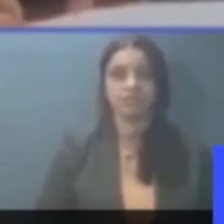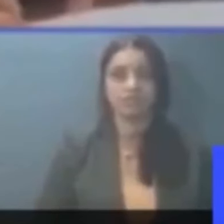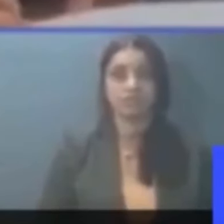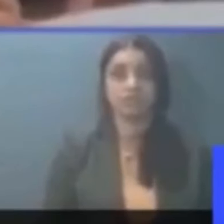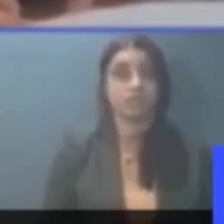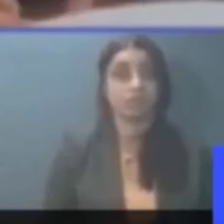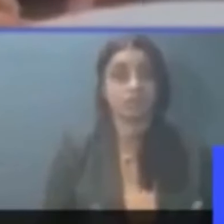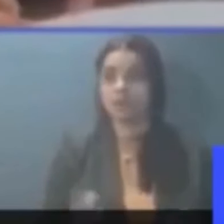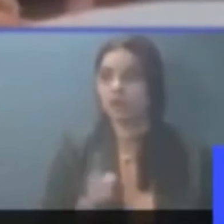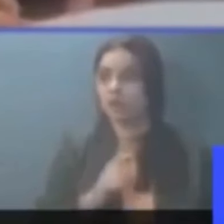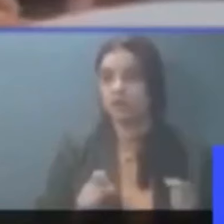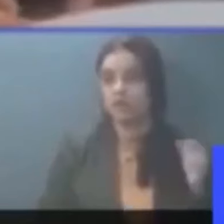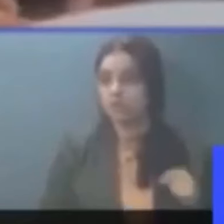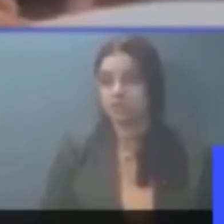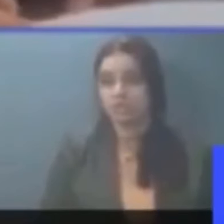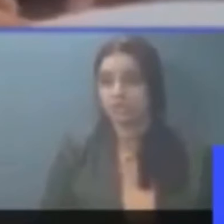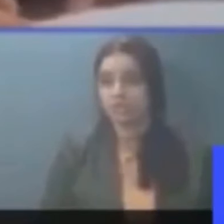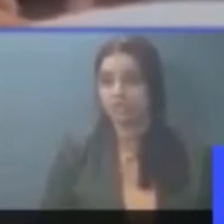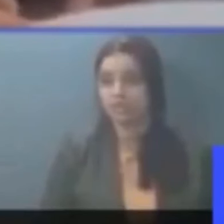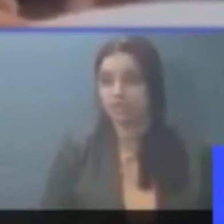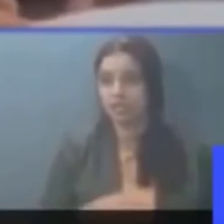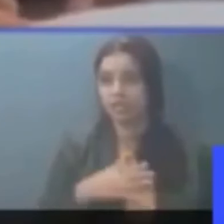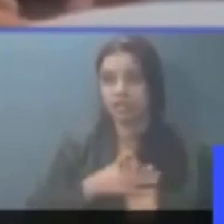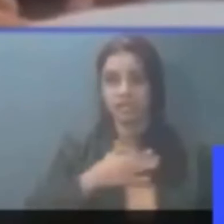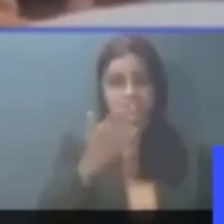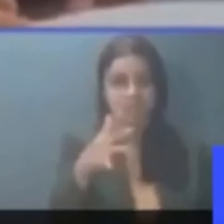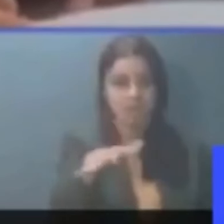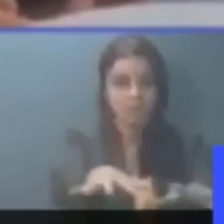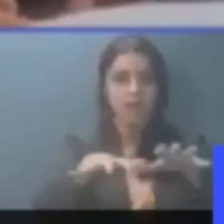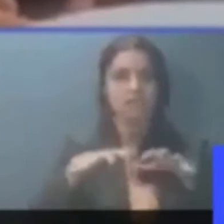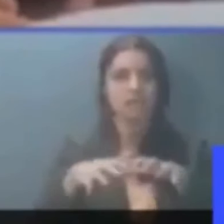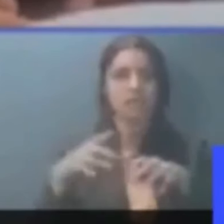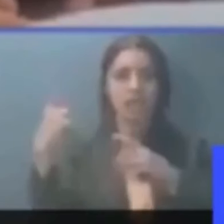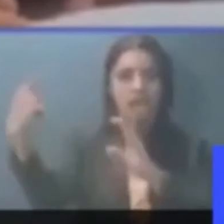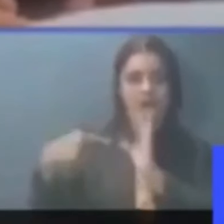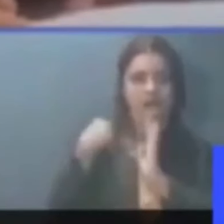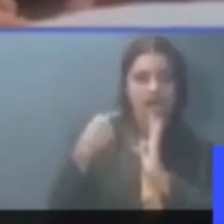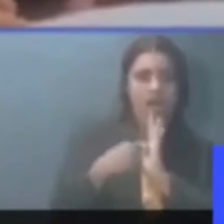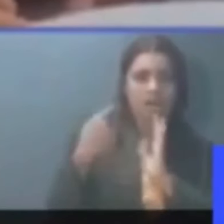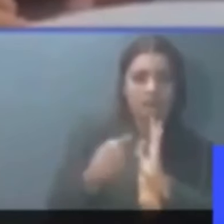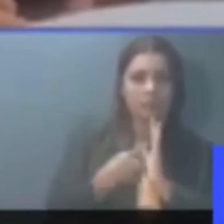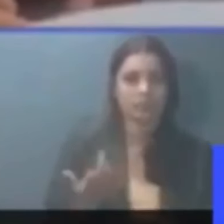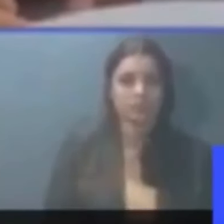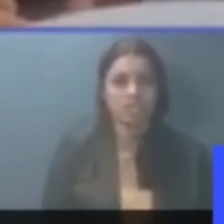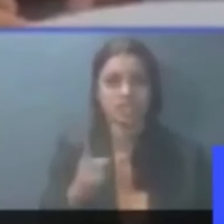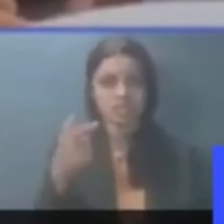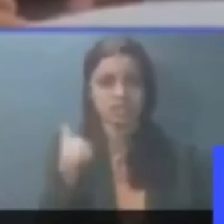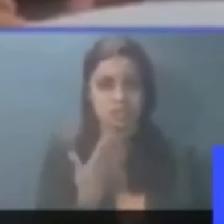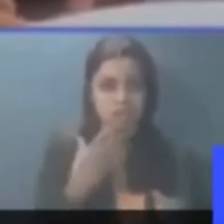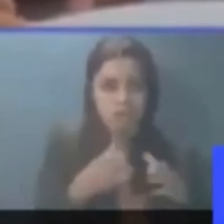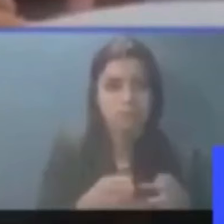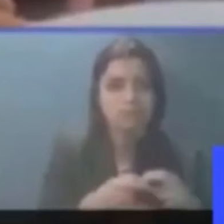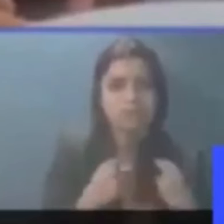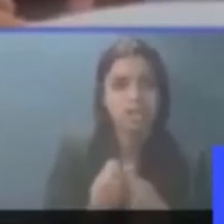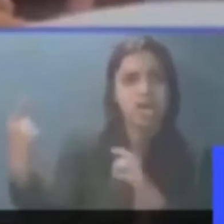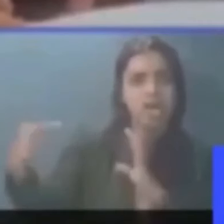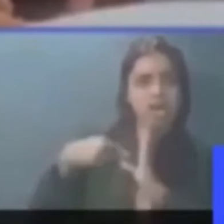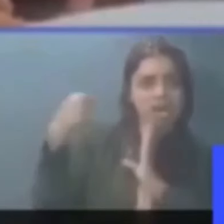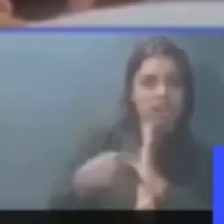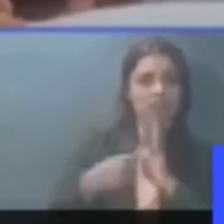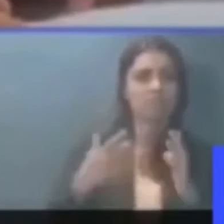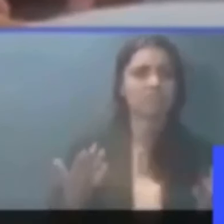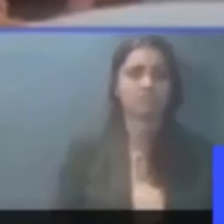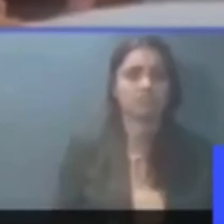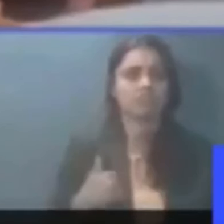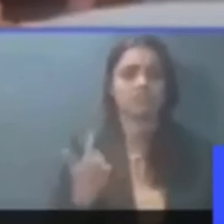Porque no es posible que si estamos en el pleno nos están acosando. Si estamos en comisión nos están acosando.